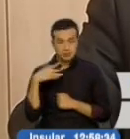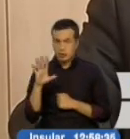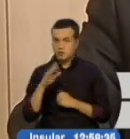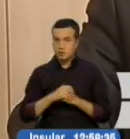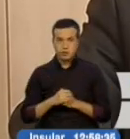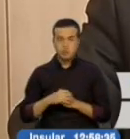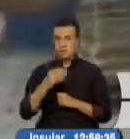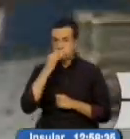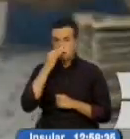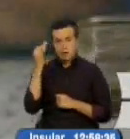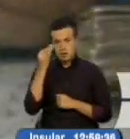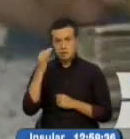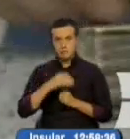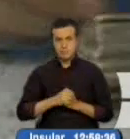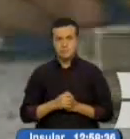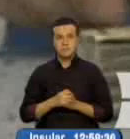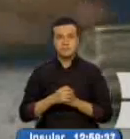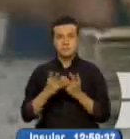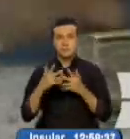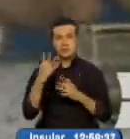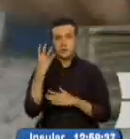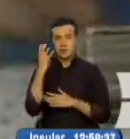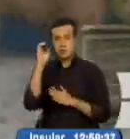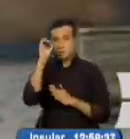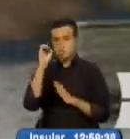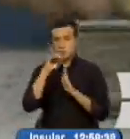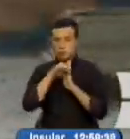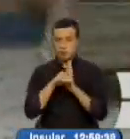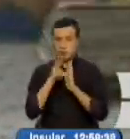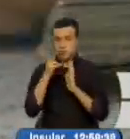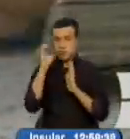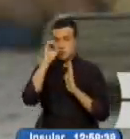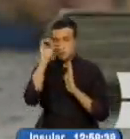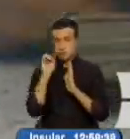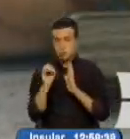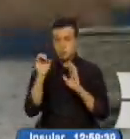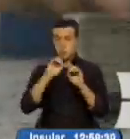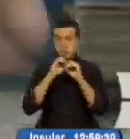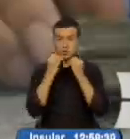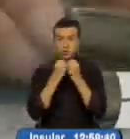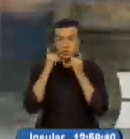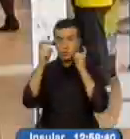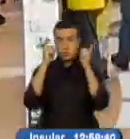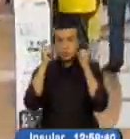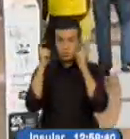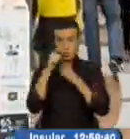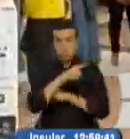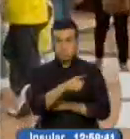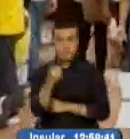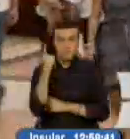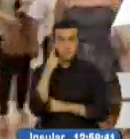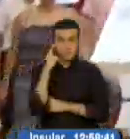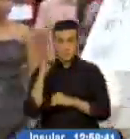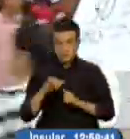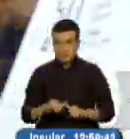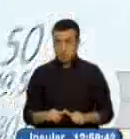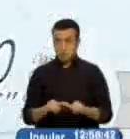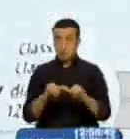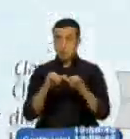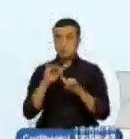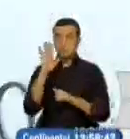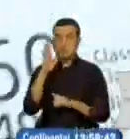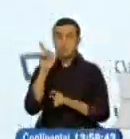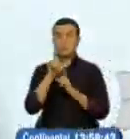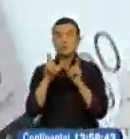se debe dar. Con el retorno del 14 al 12%, no solo los organismos de control deberán mantener acciones, sino también